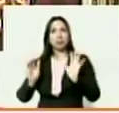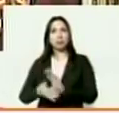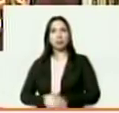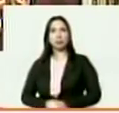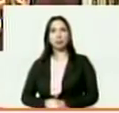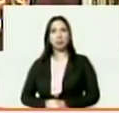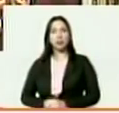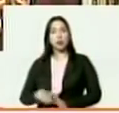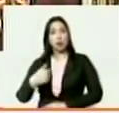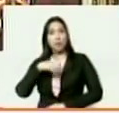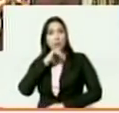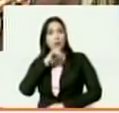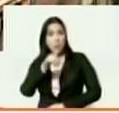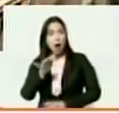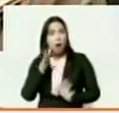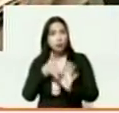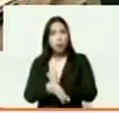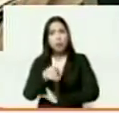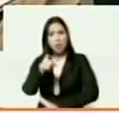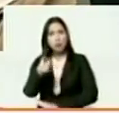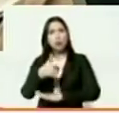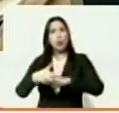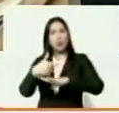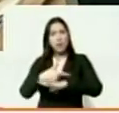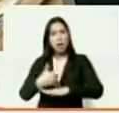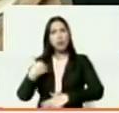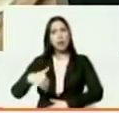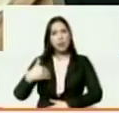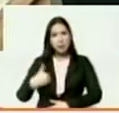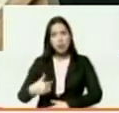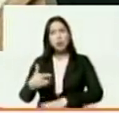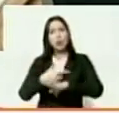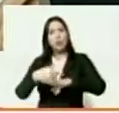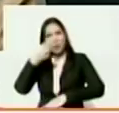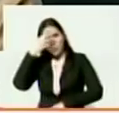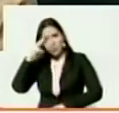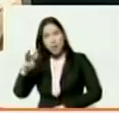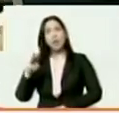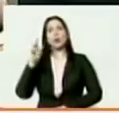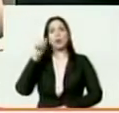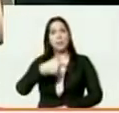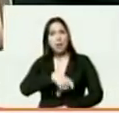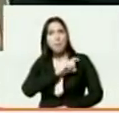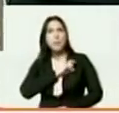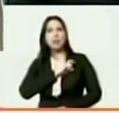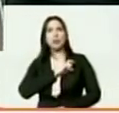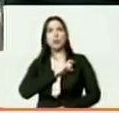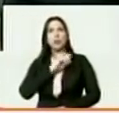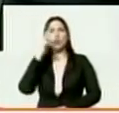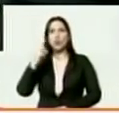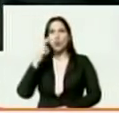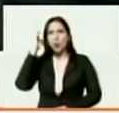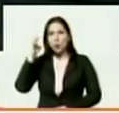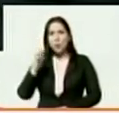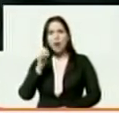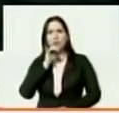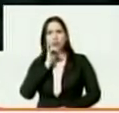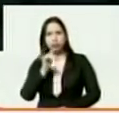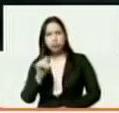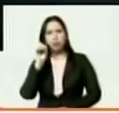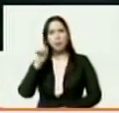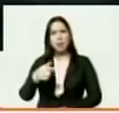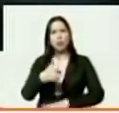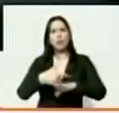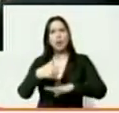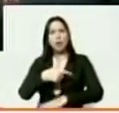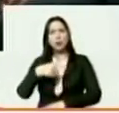Y yo he informado de esto al gobierno argentino, al gobierno mexicano, al gobierno español, a la Unión Europea, al gobierno de